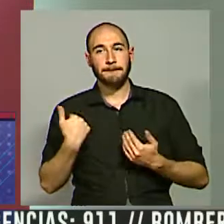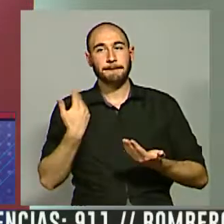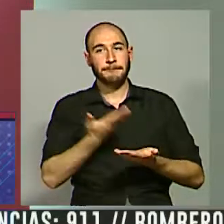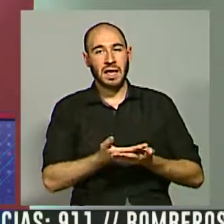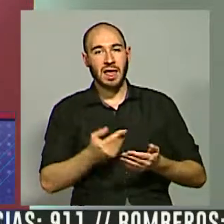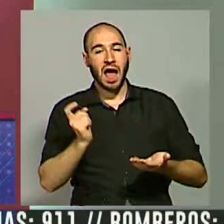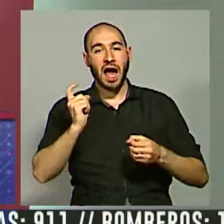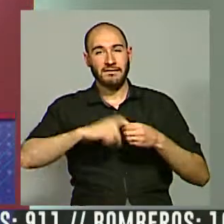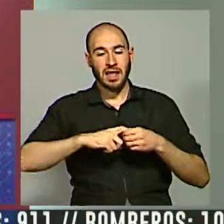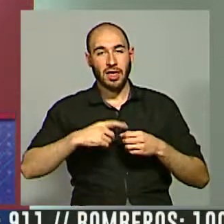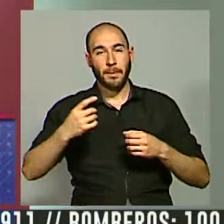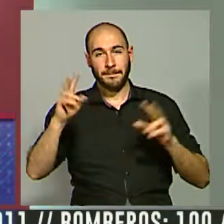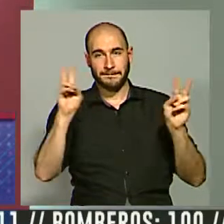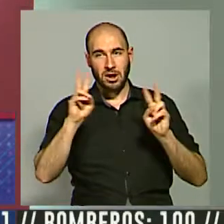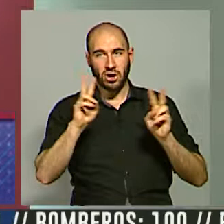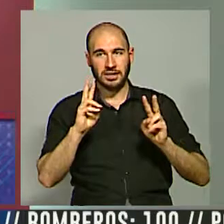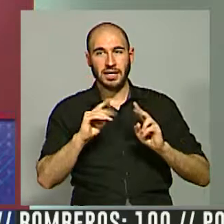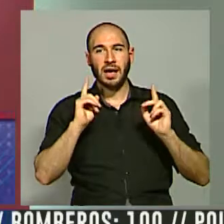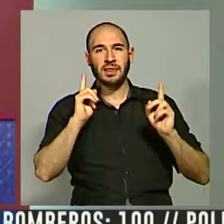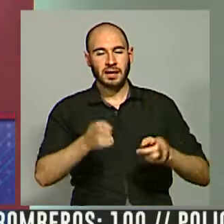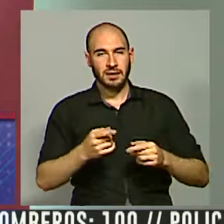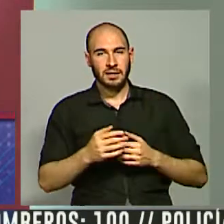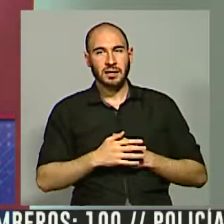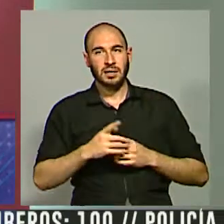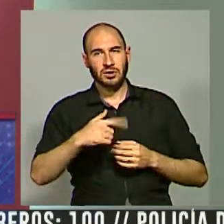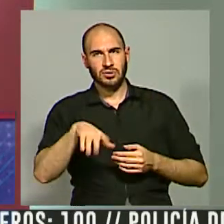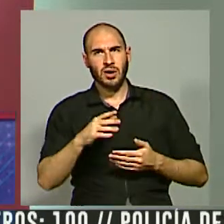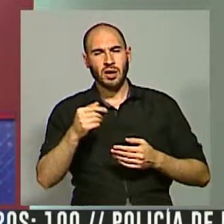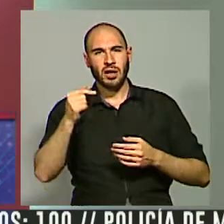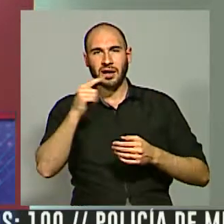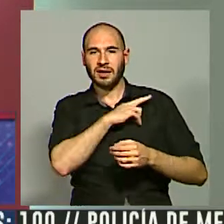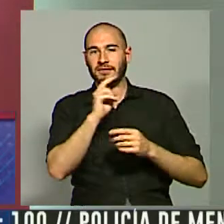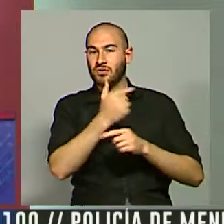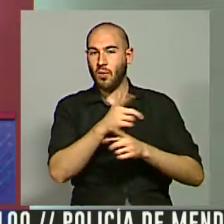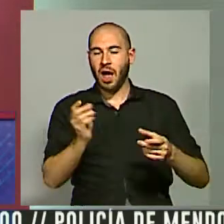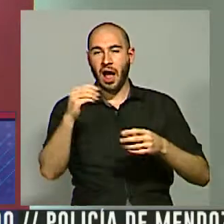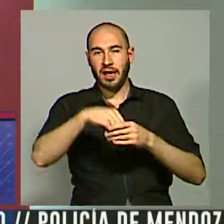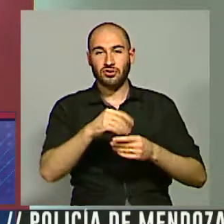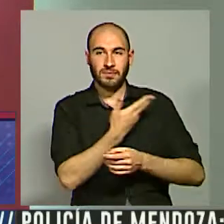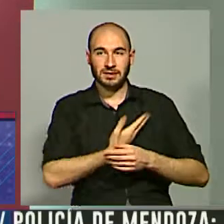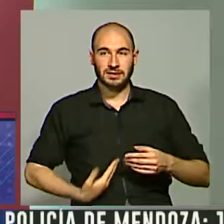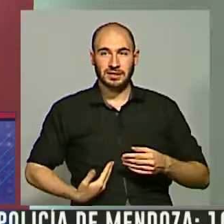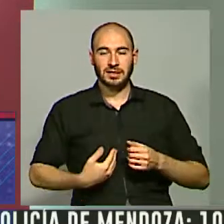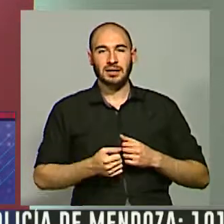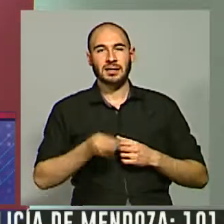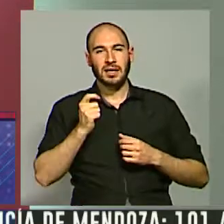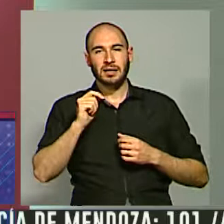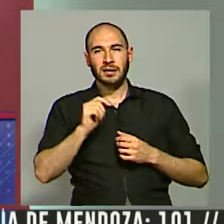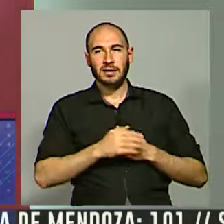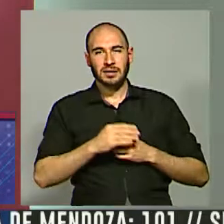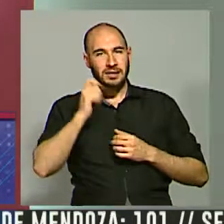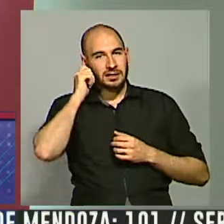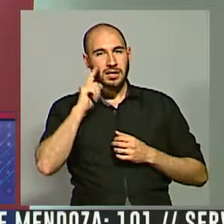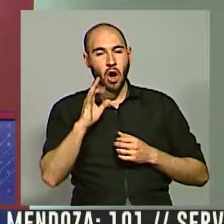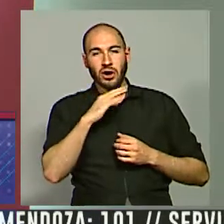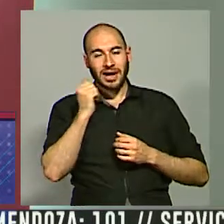de afiliados del Partido Justicialista y la consideración por parte de ellos como acefalía en el partido en cuanto al presidente, que en este caso José Luis Gioja,